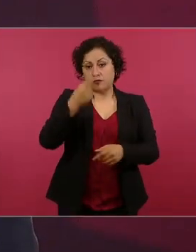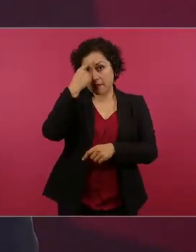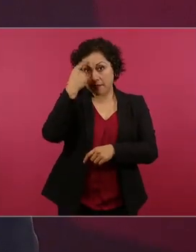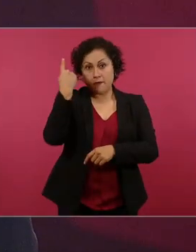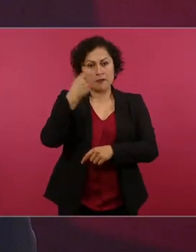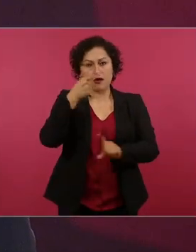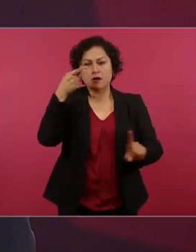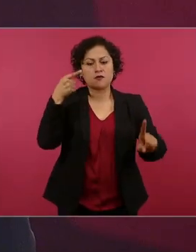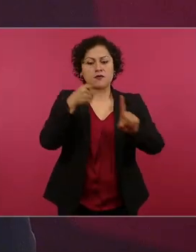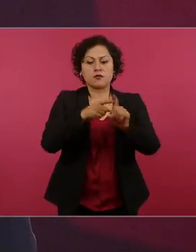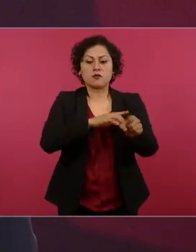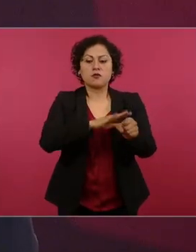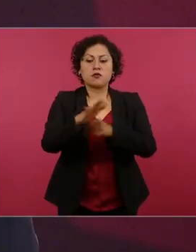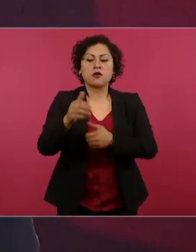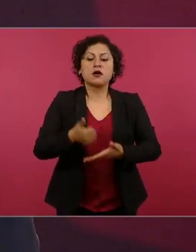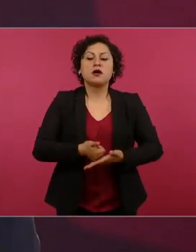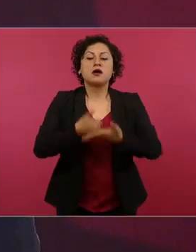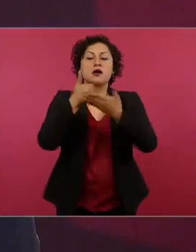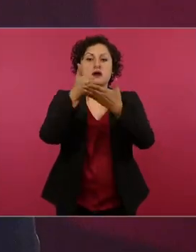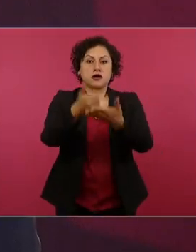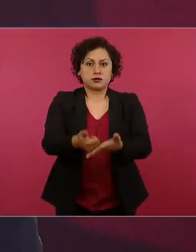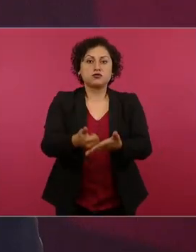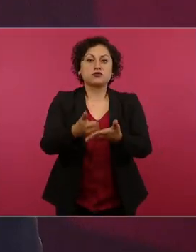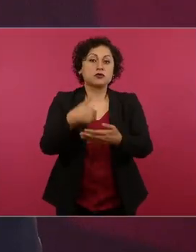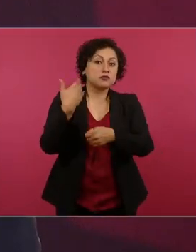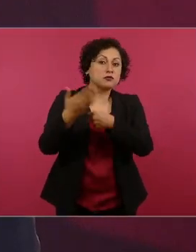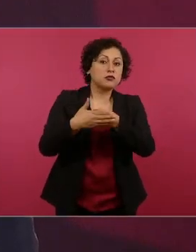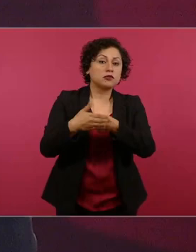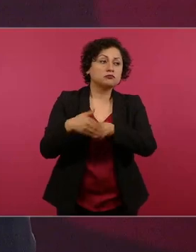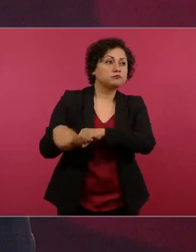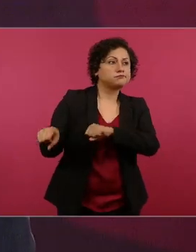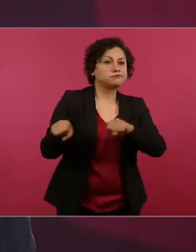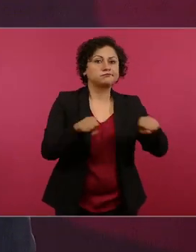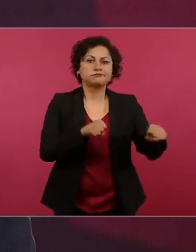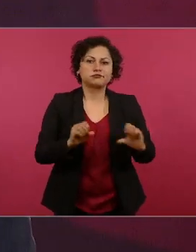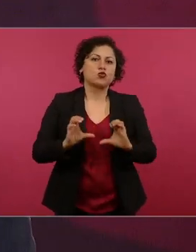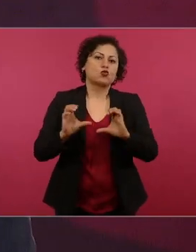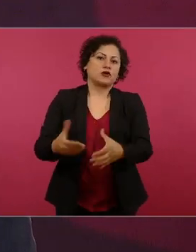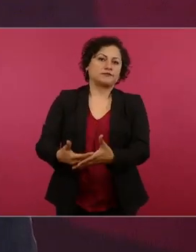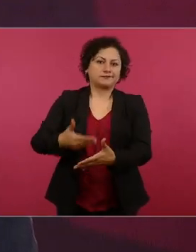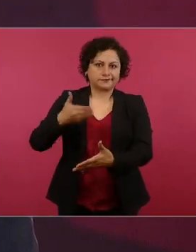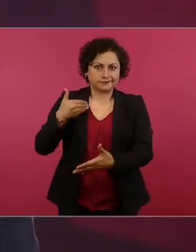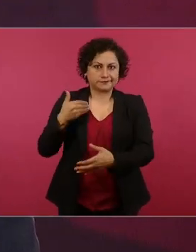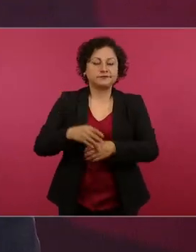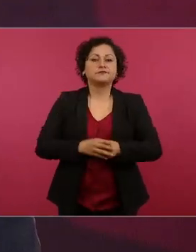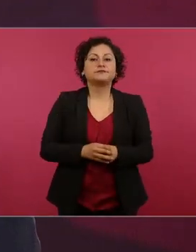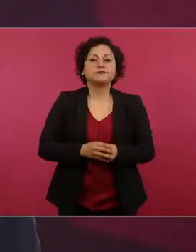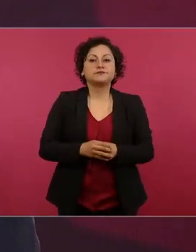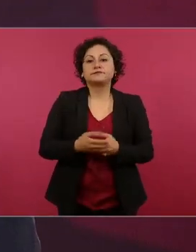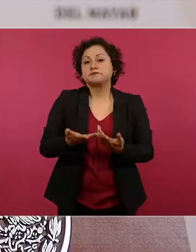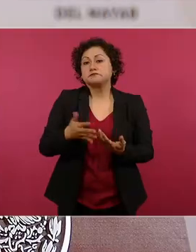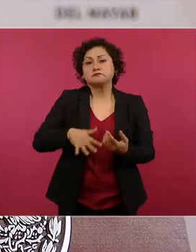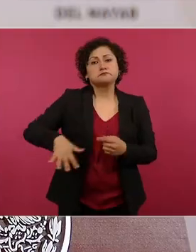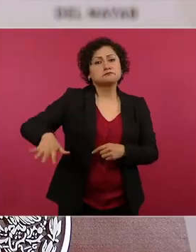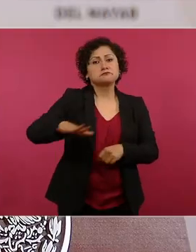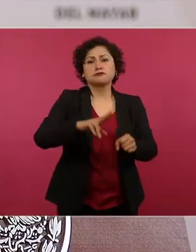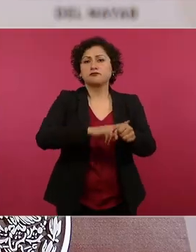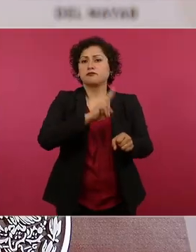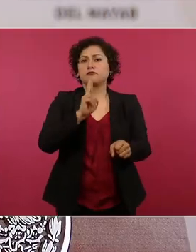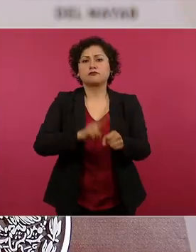riesgos, especialmente frente a sismos. Los daños por hundimientos regionales